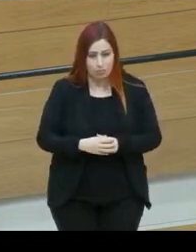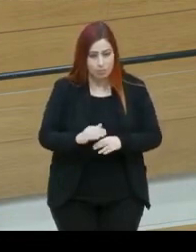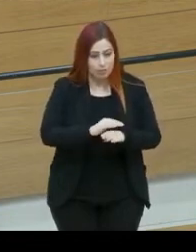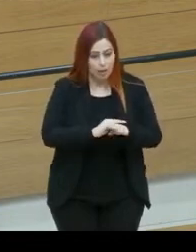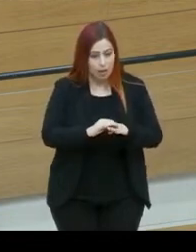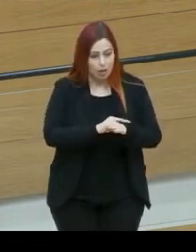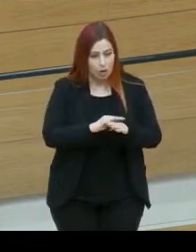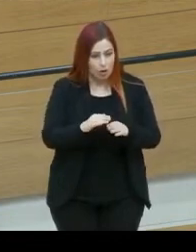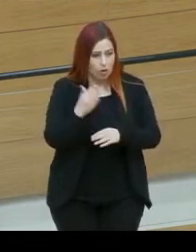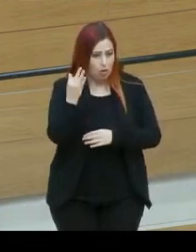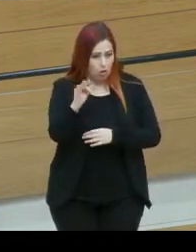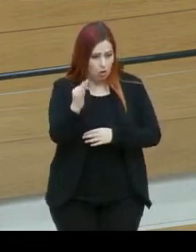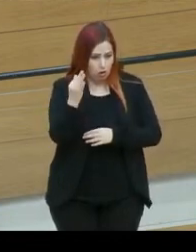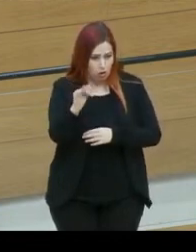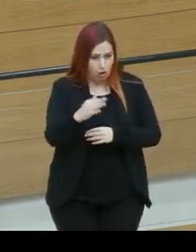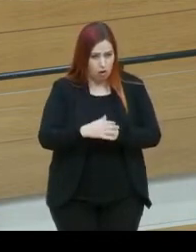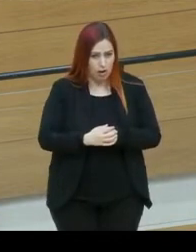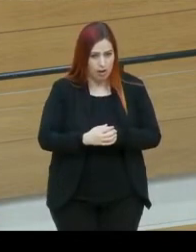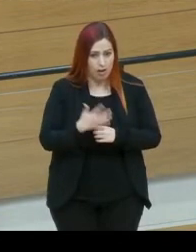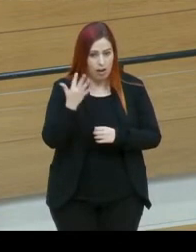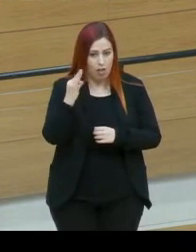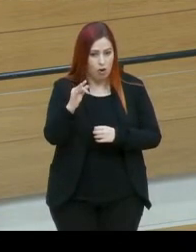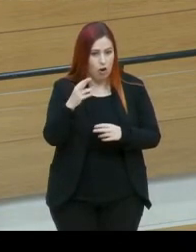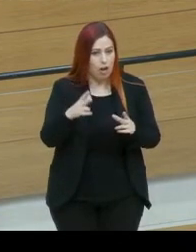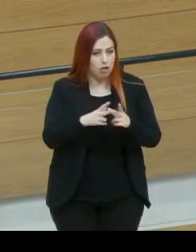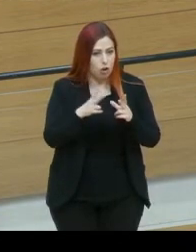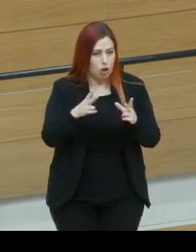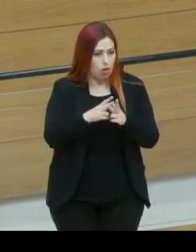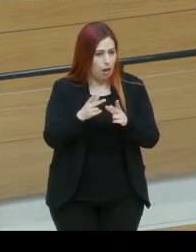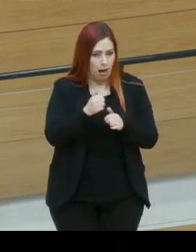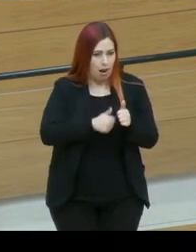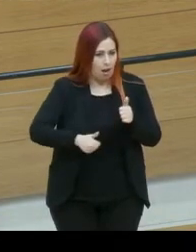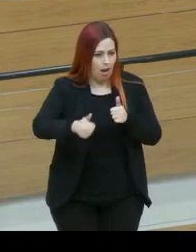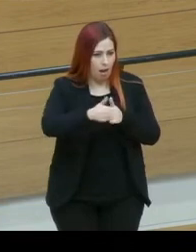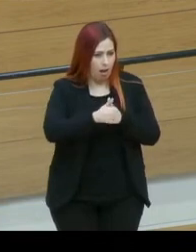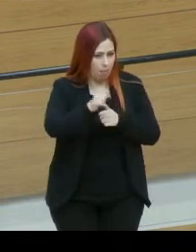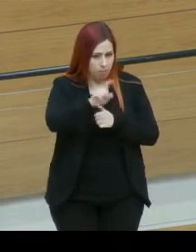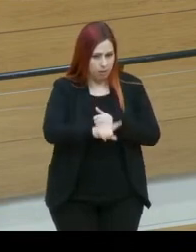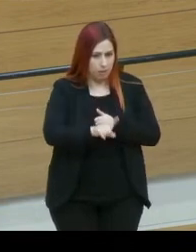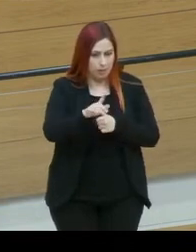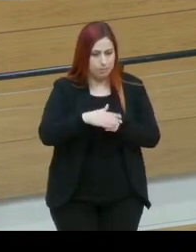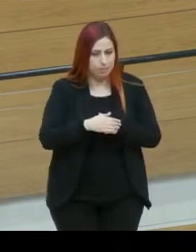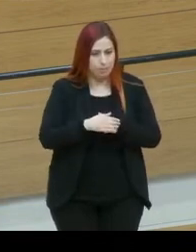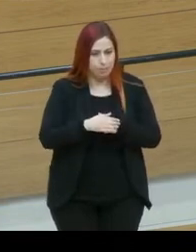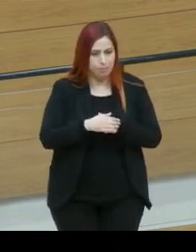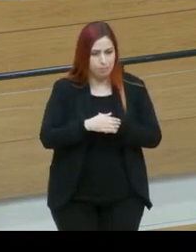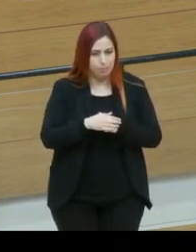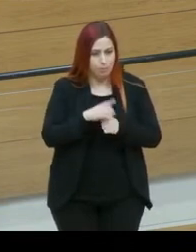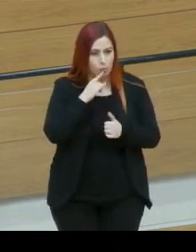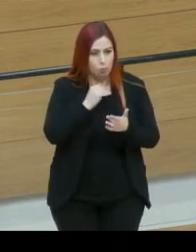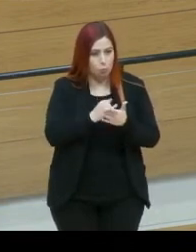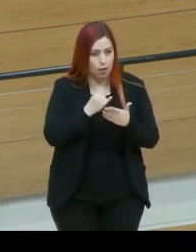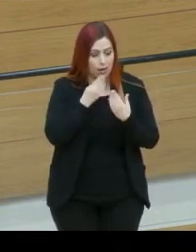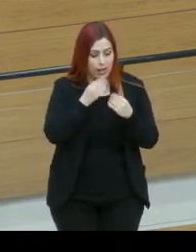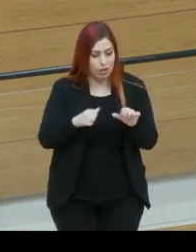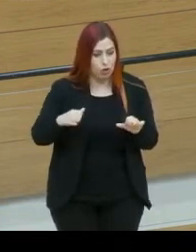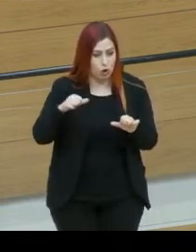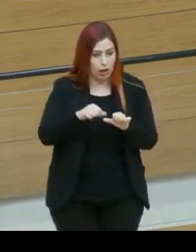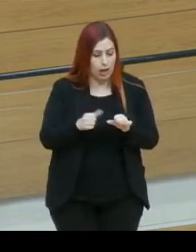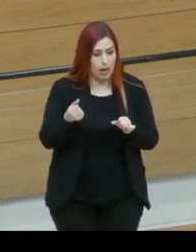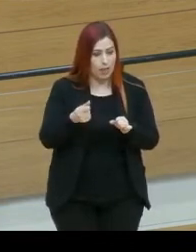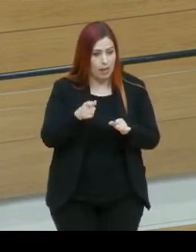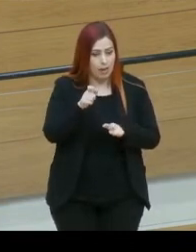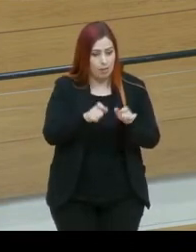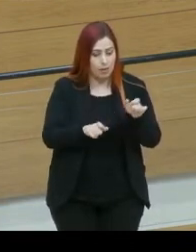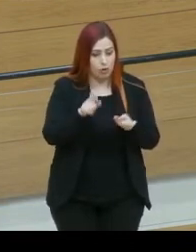alcohol es una droga y es la droga social por excelencia. Existen evidencias históricas de que en la civilización egipcia,